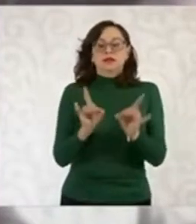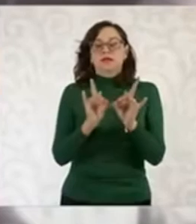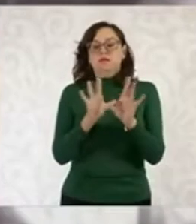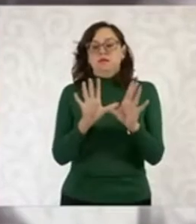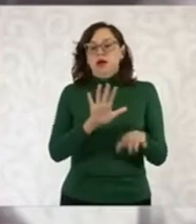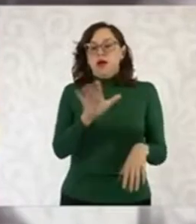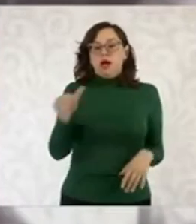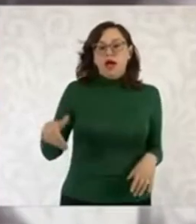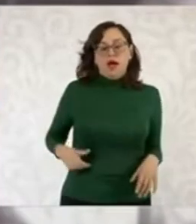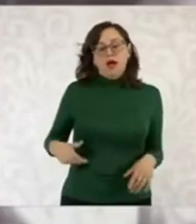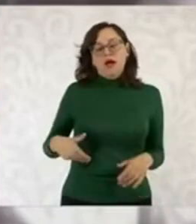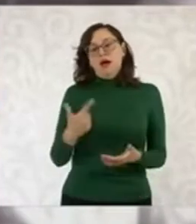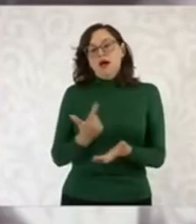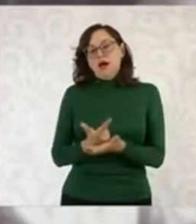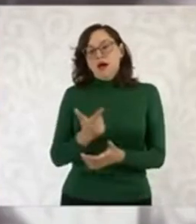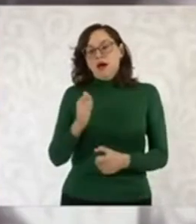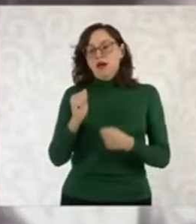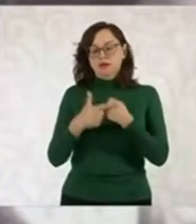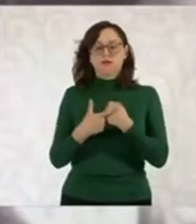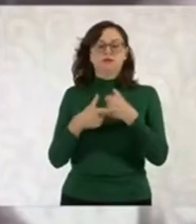el trabajo, pues que se hace